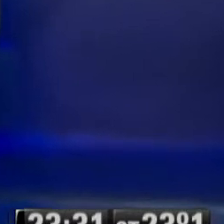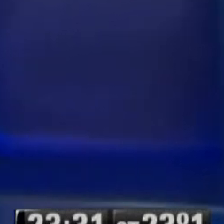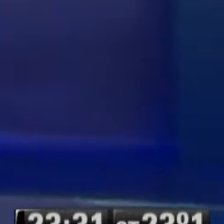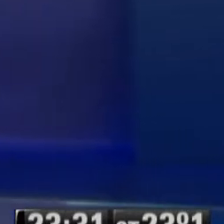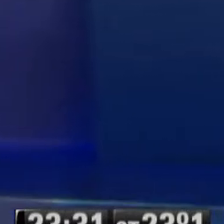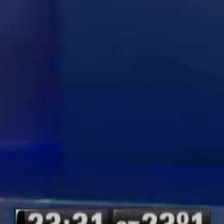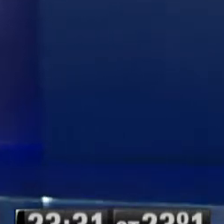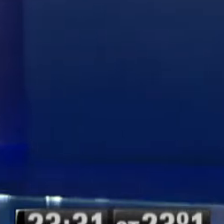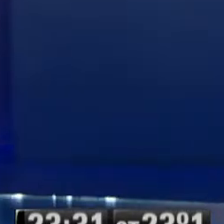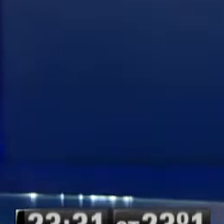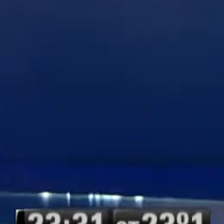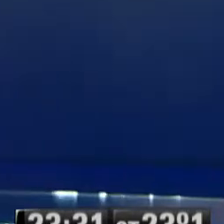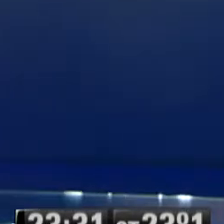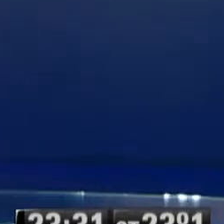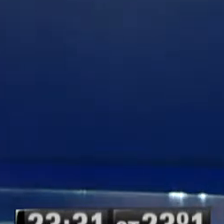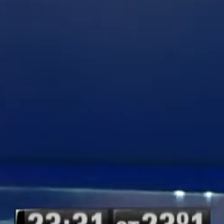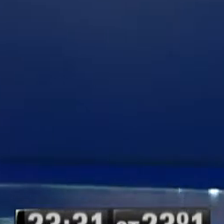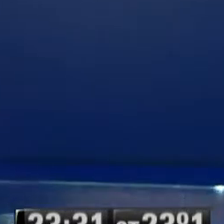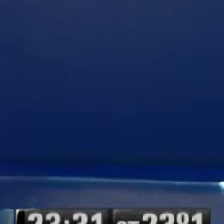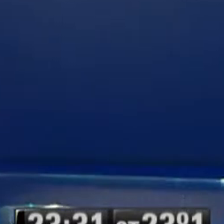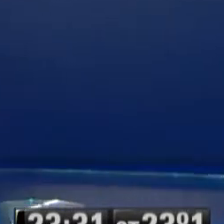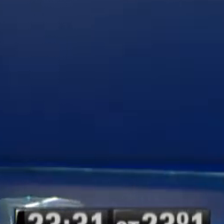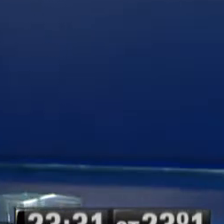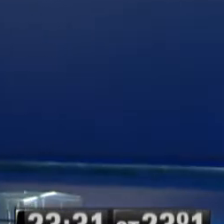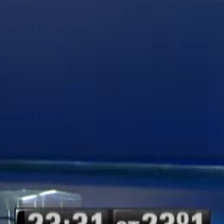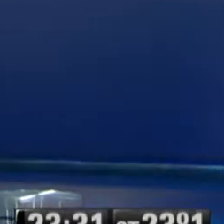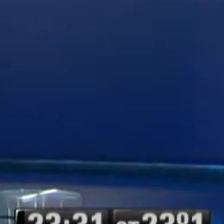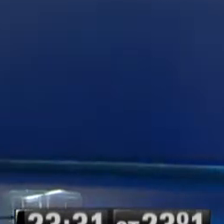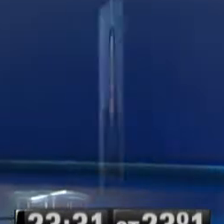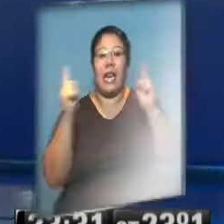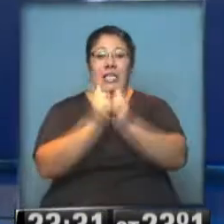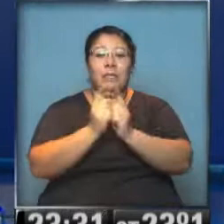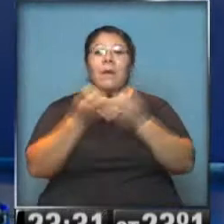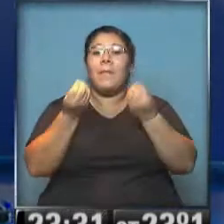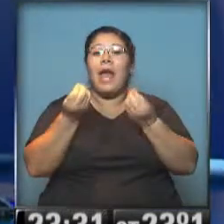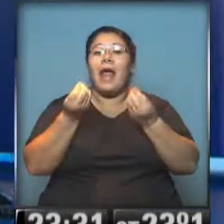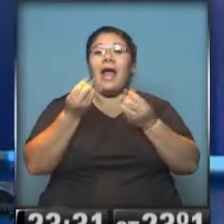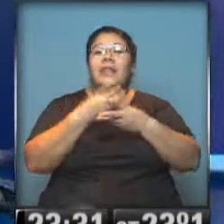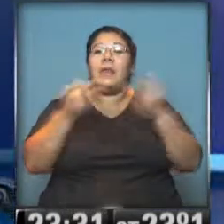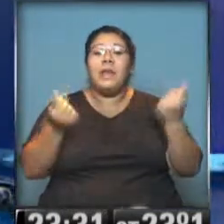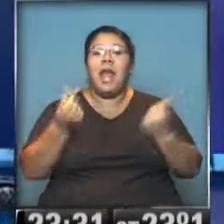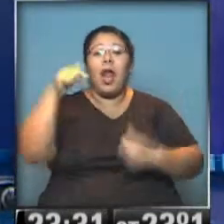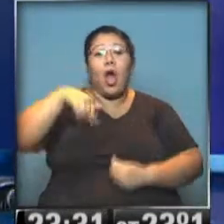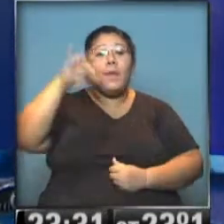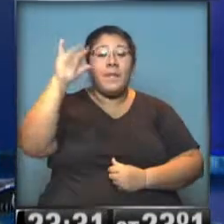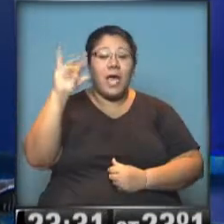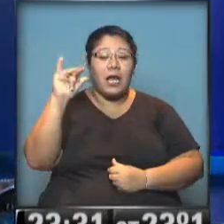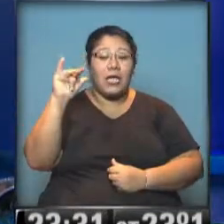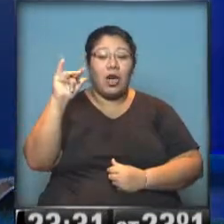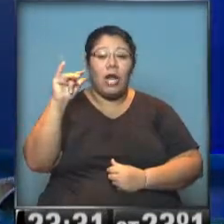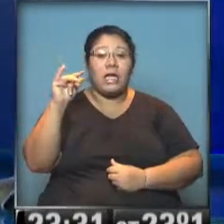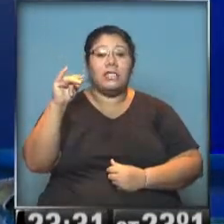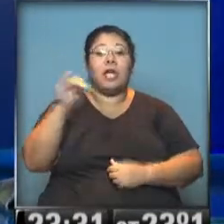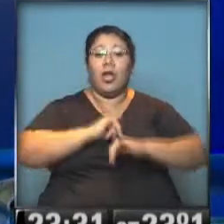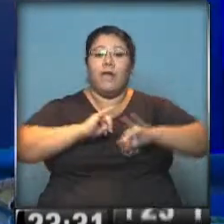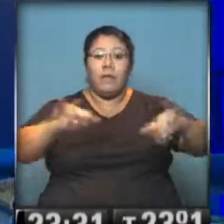Muy buenas noches, bienvenidos. Así estamos arrancando esta edición de Visión 7 Resumen para terminar esta jornada de miércoles con todo lo que tenés que saber,